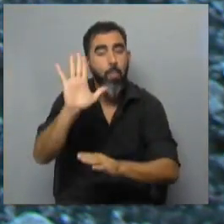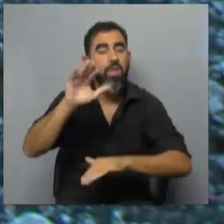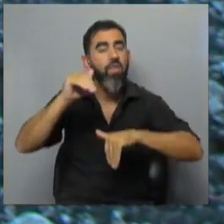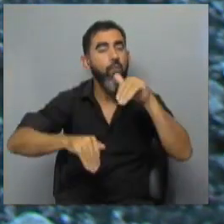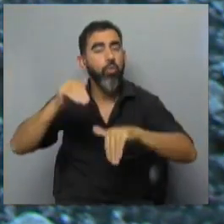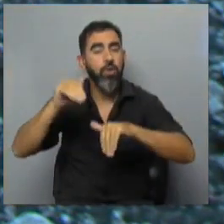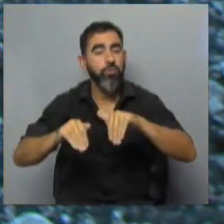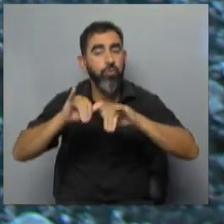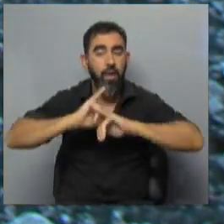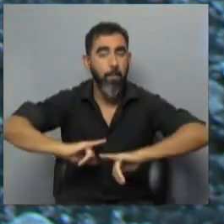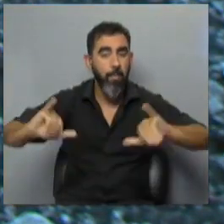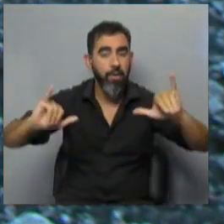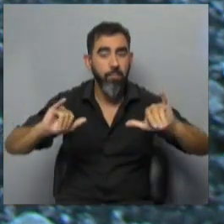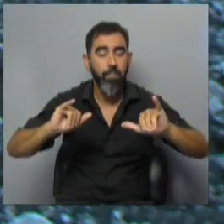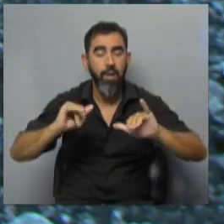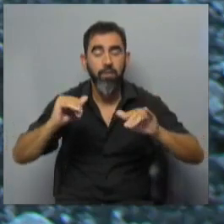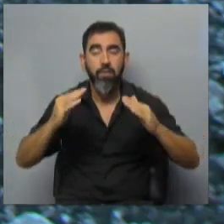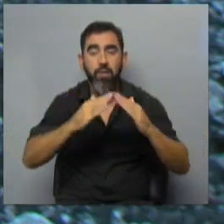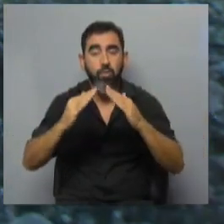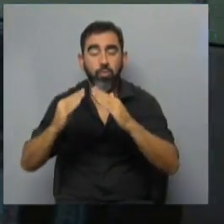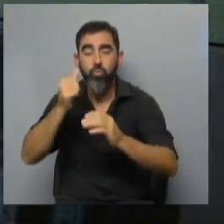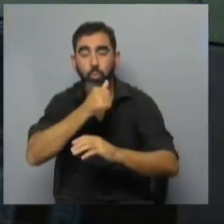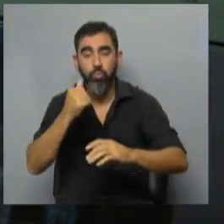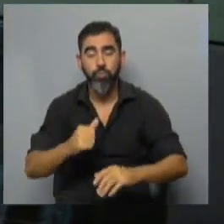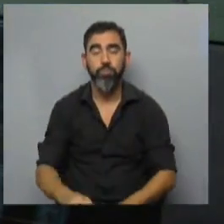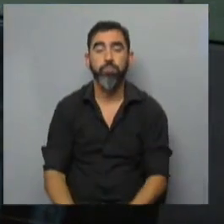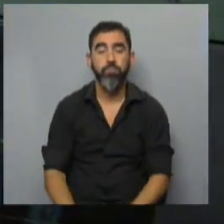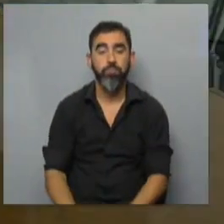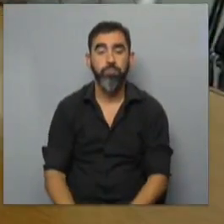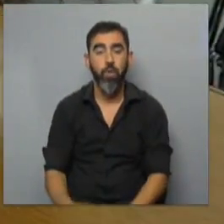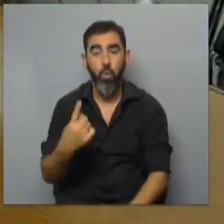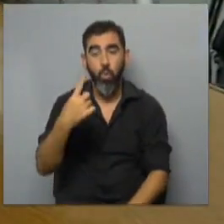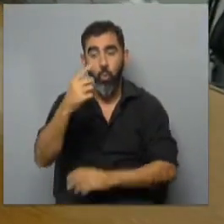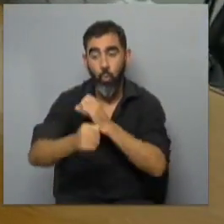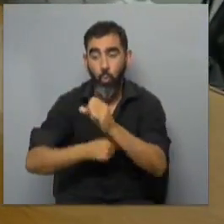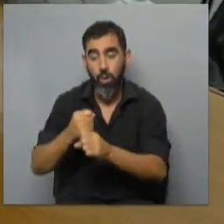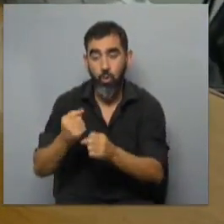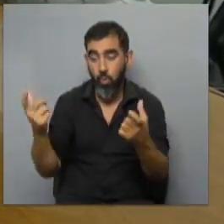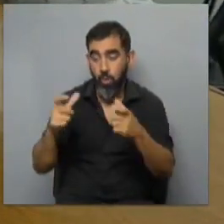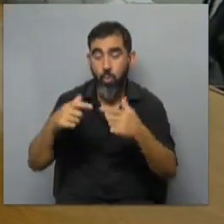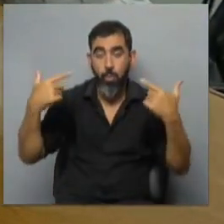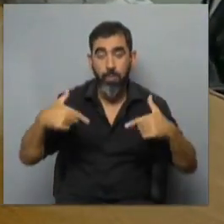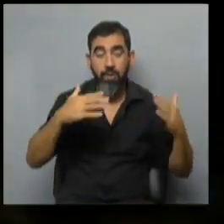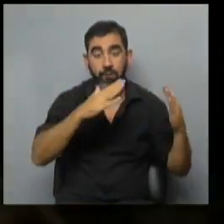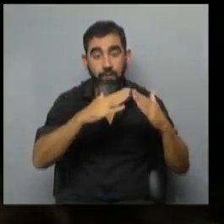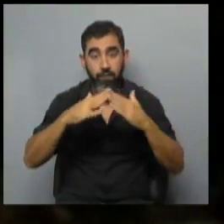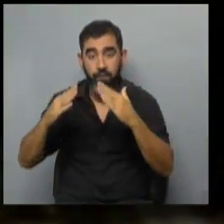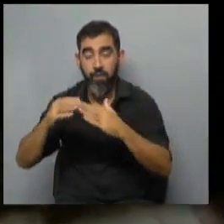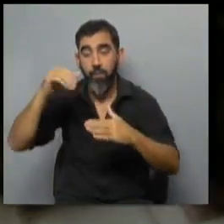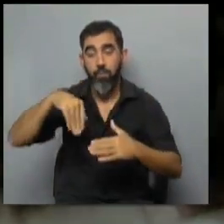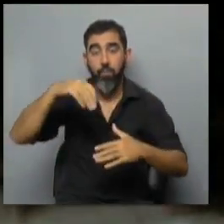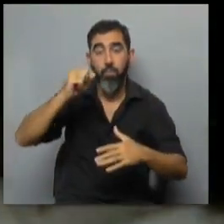de abatir el déficit habitacional a casi un año de entrevistarse con la ministra de vivienda irene